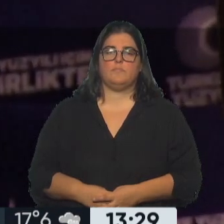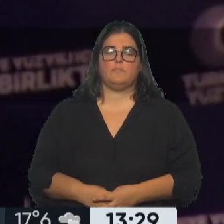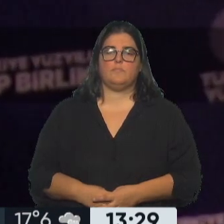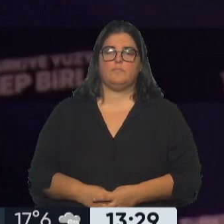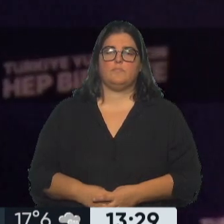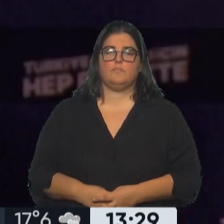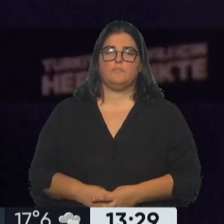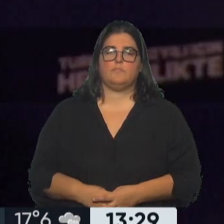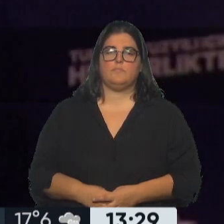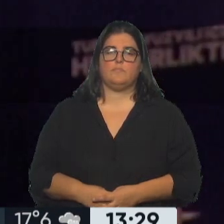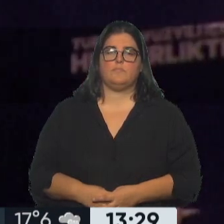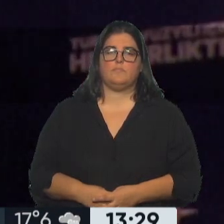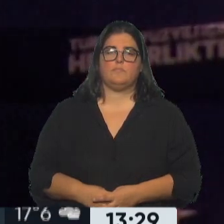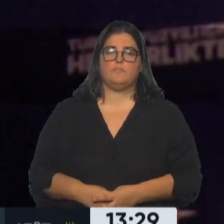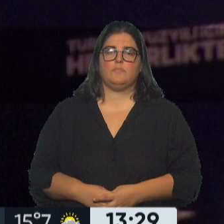Dolayısıyla